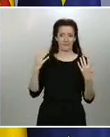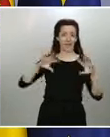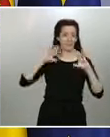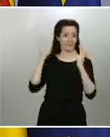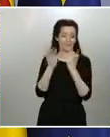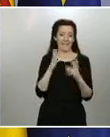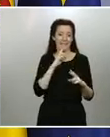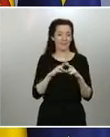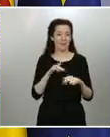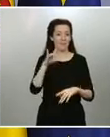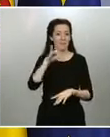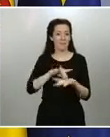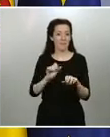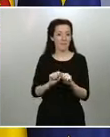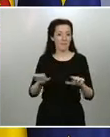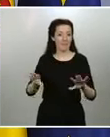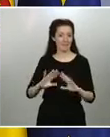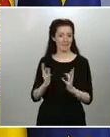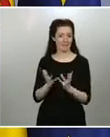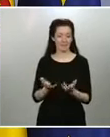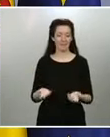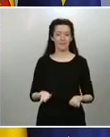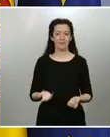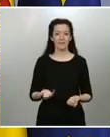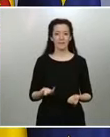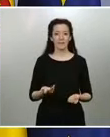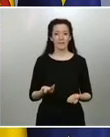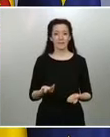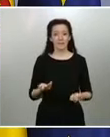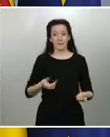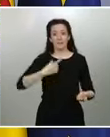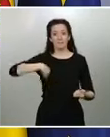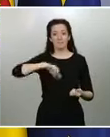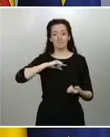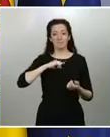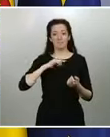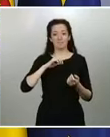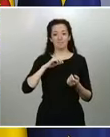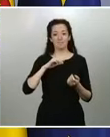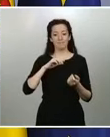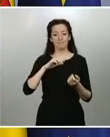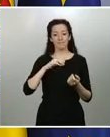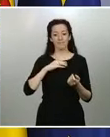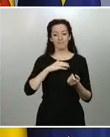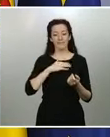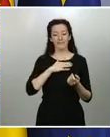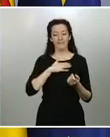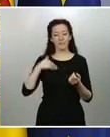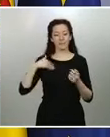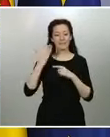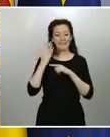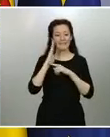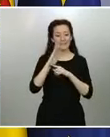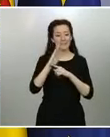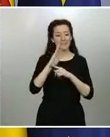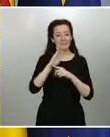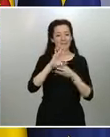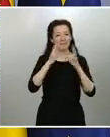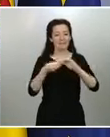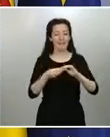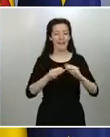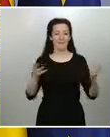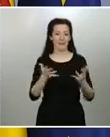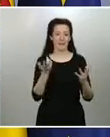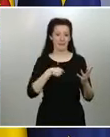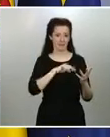planteando es una medida de beneficio de españa que no sigue la orientación política ideológica de ningún signo y nos